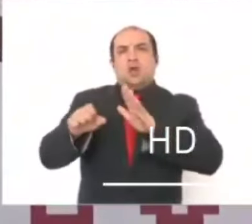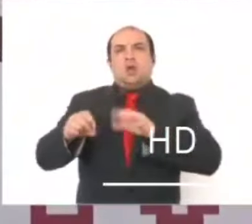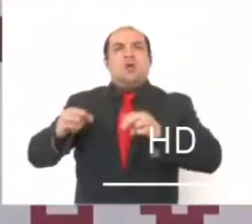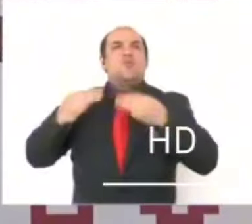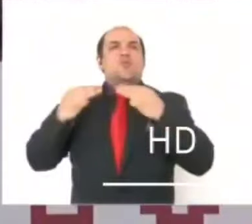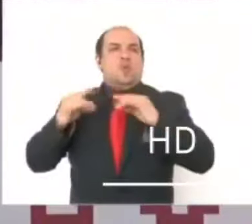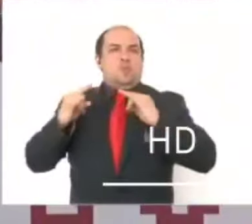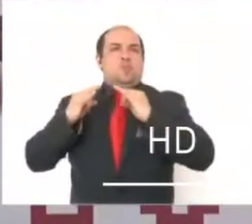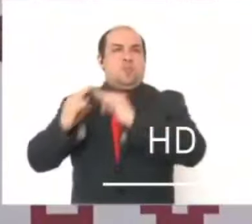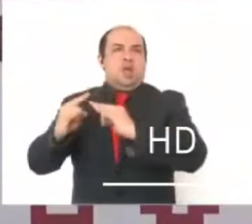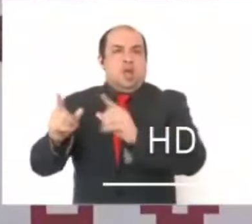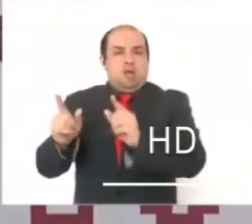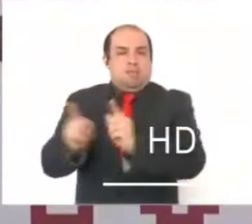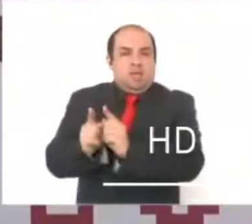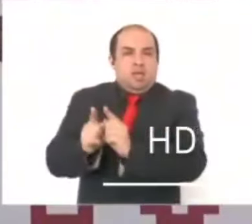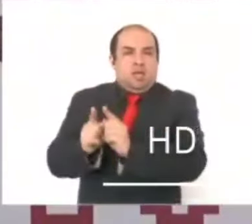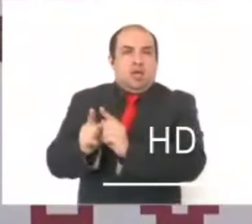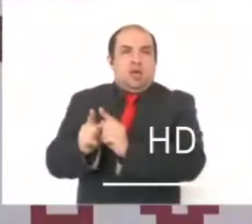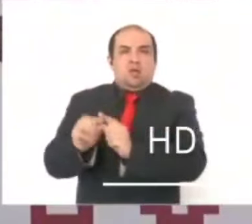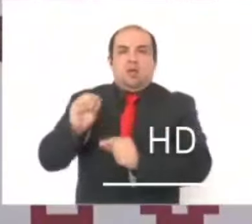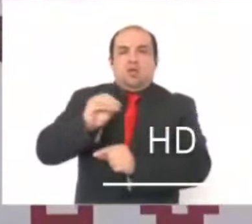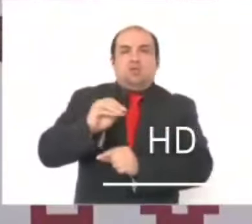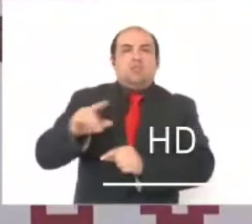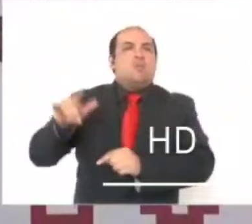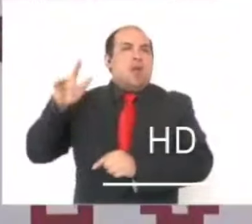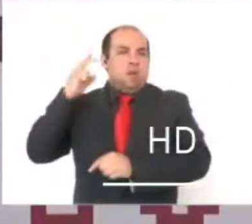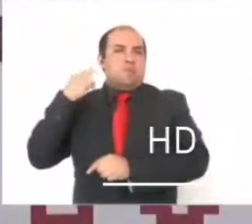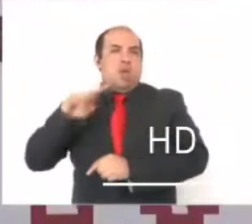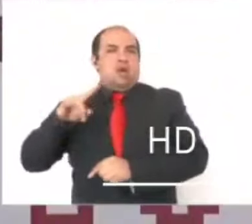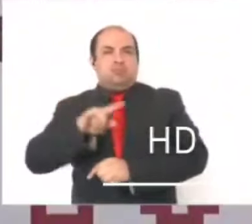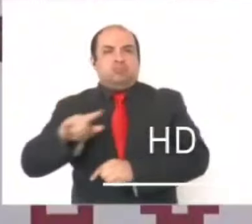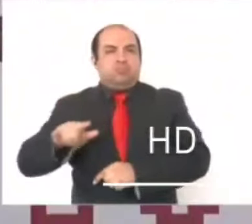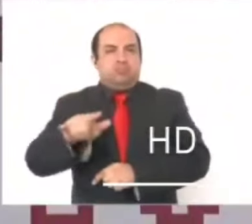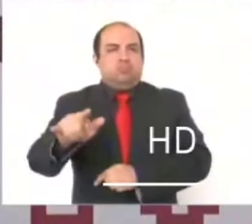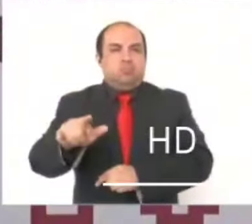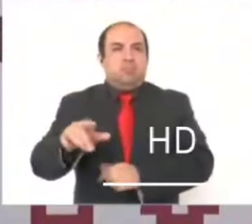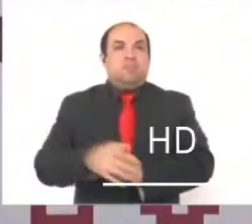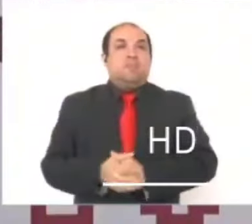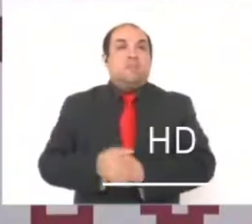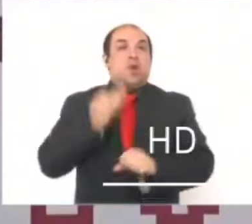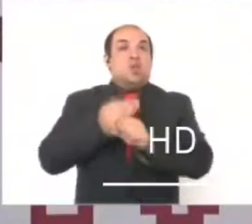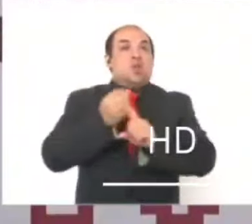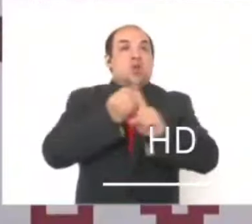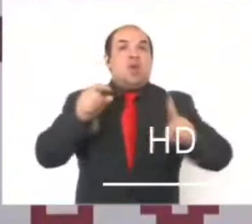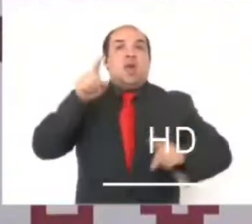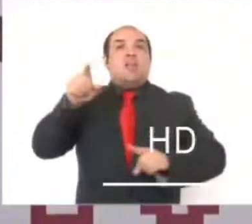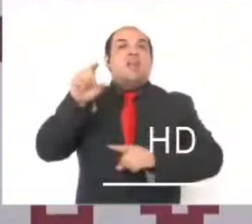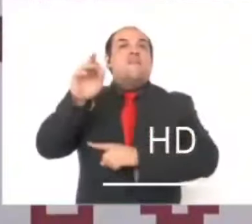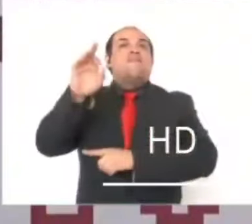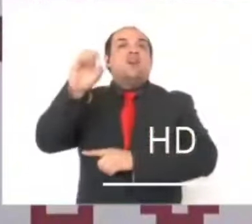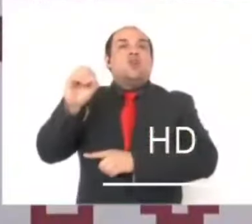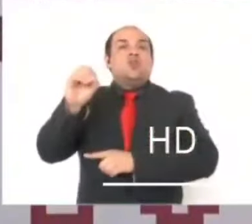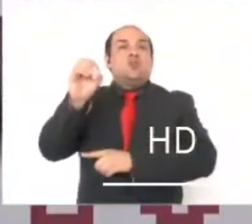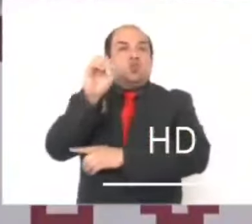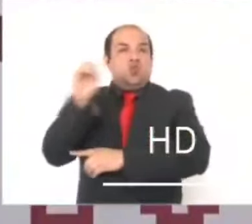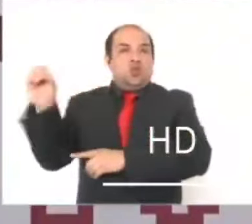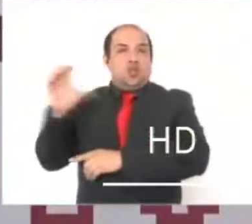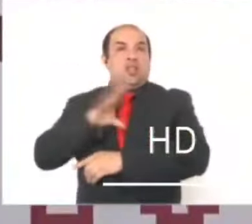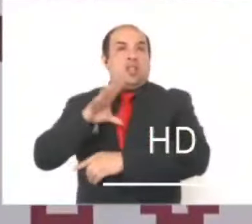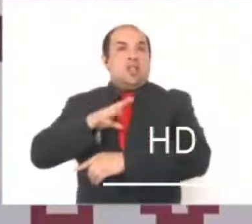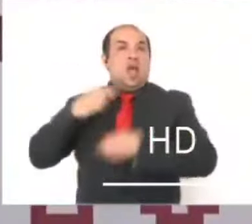algo así? Y les estamos invitando, obviamente ustedes se organizan, a Faro de Oriente, a que hagamos unos conciertos y un